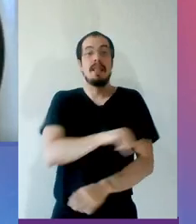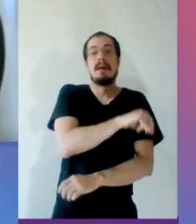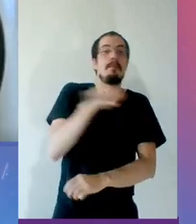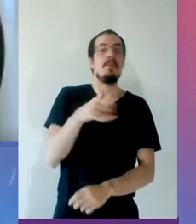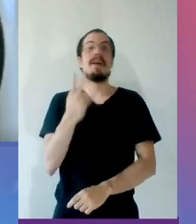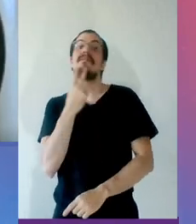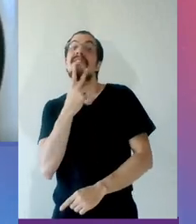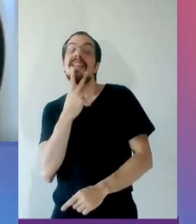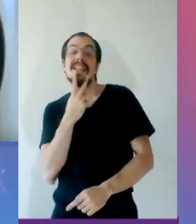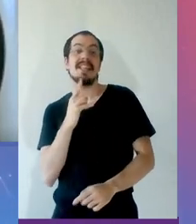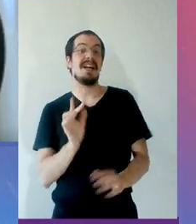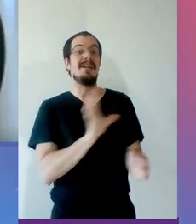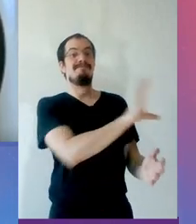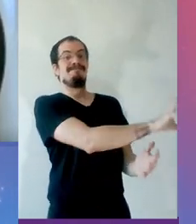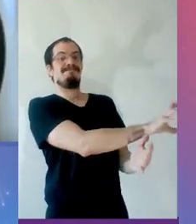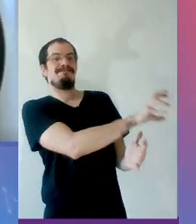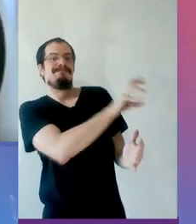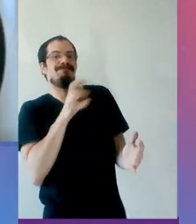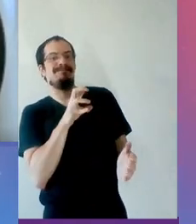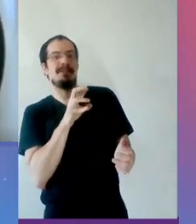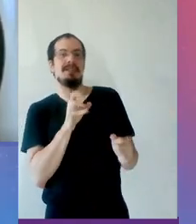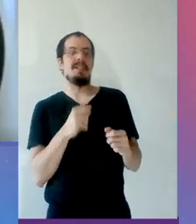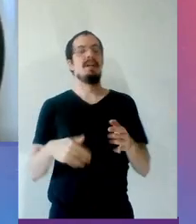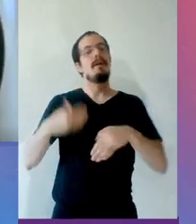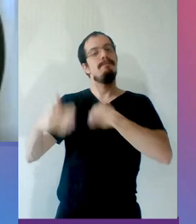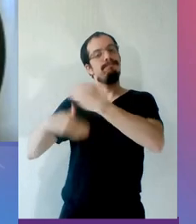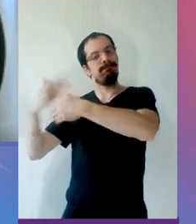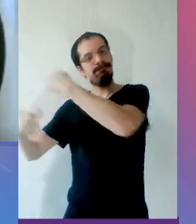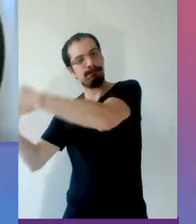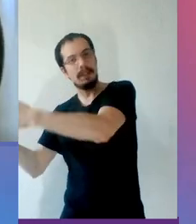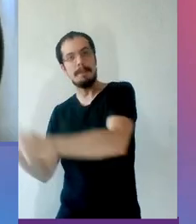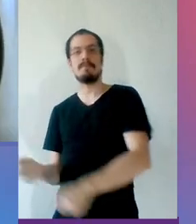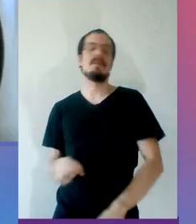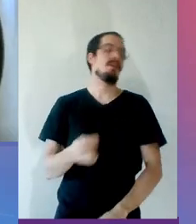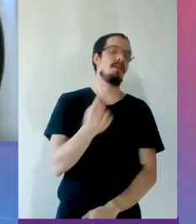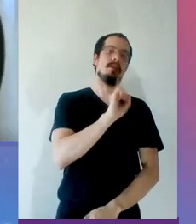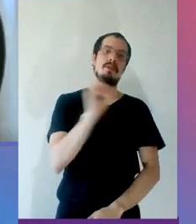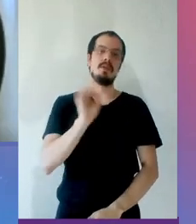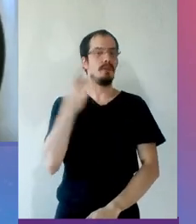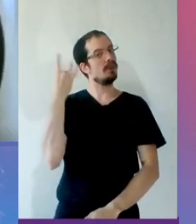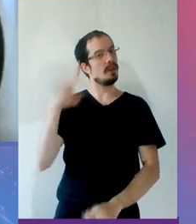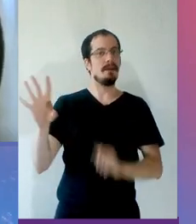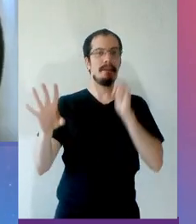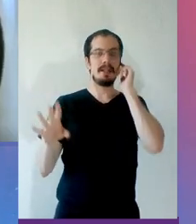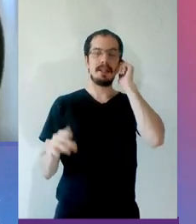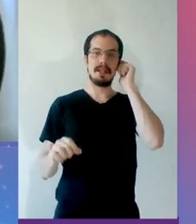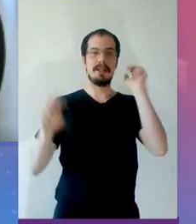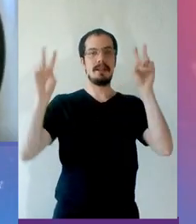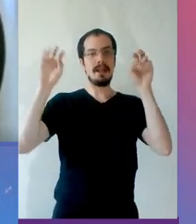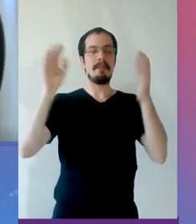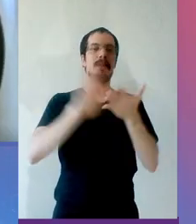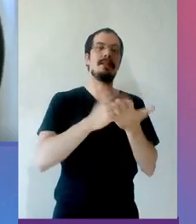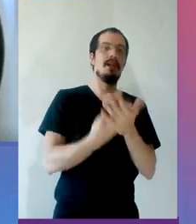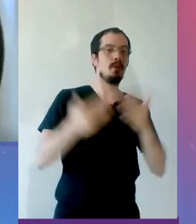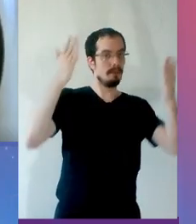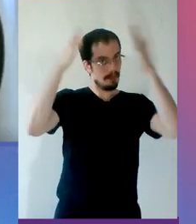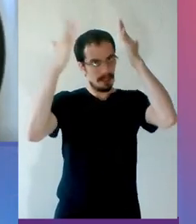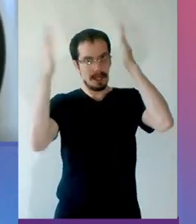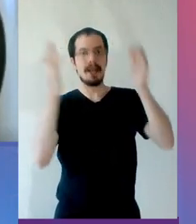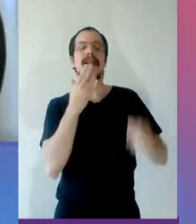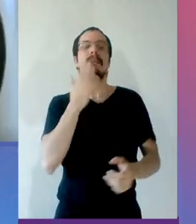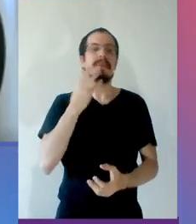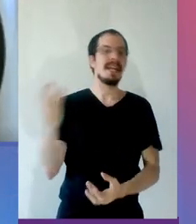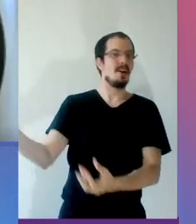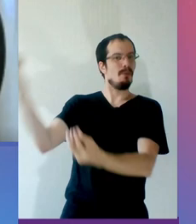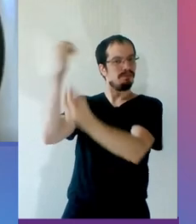vida, en no solamente en la salud física, en la salud mental y en el conocimiento,